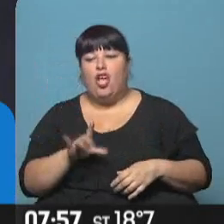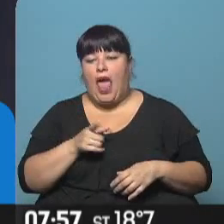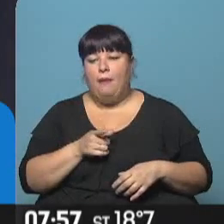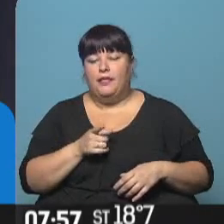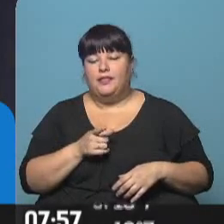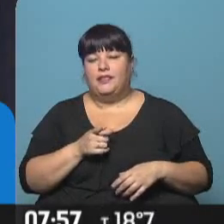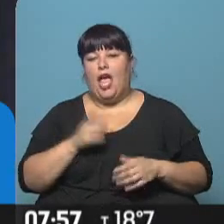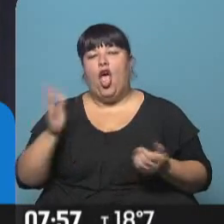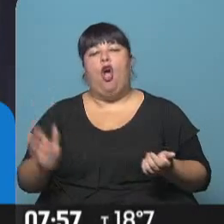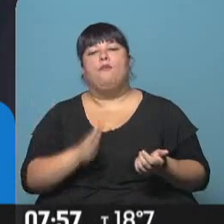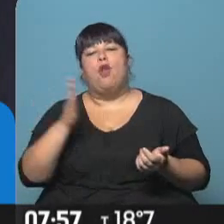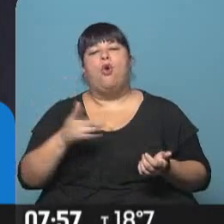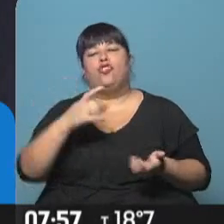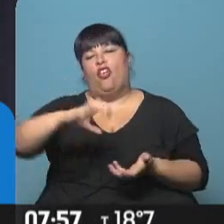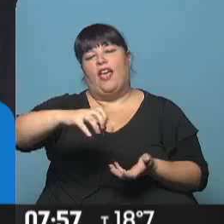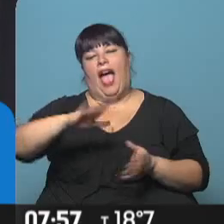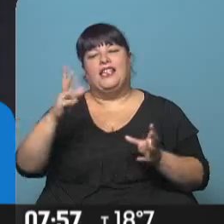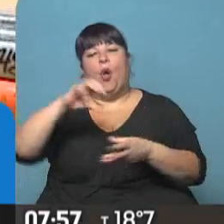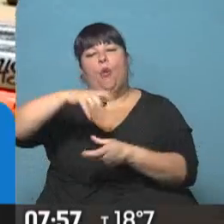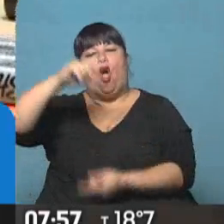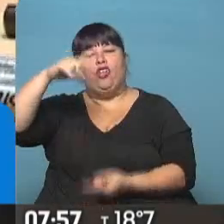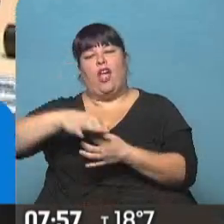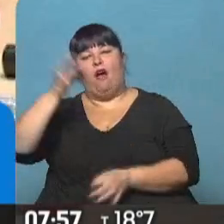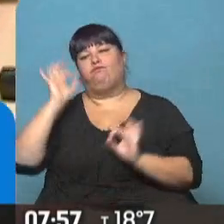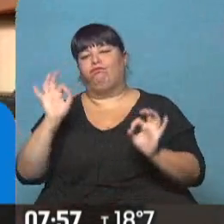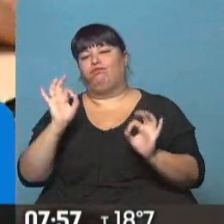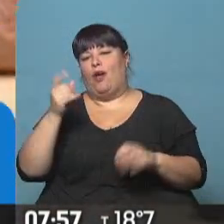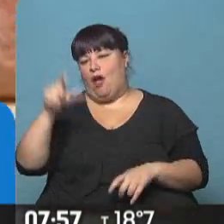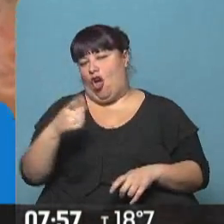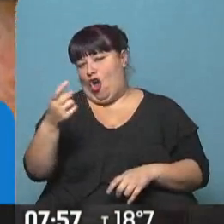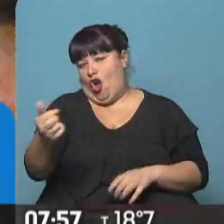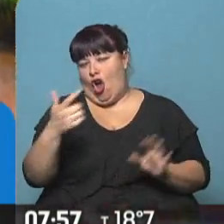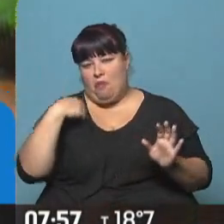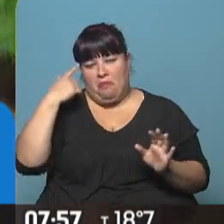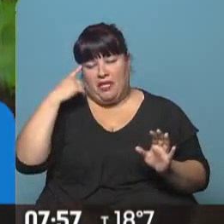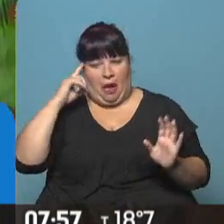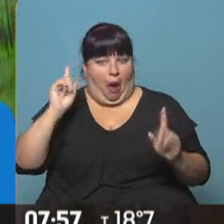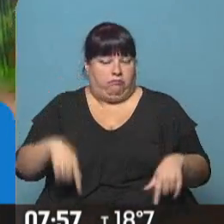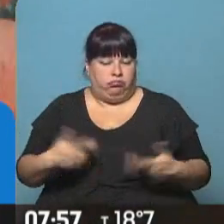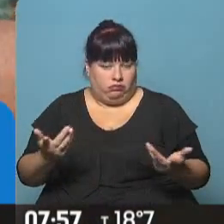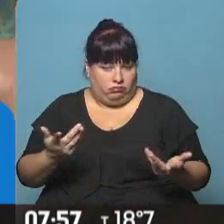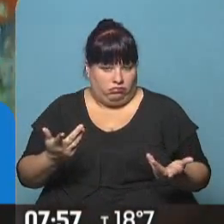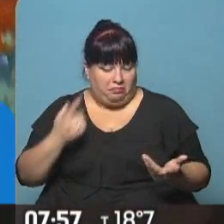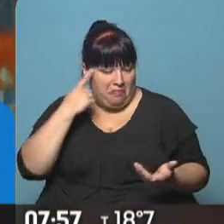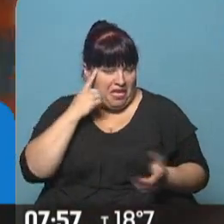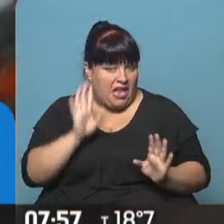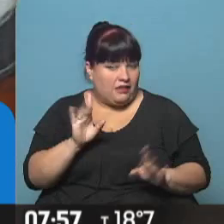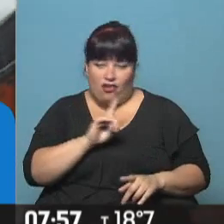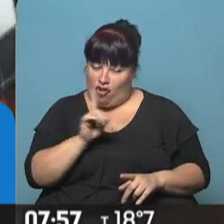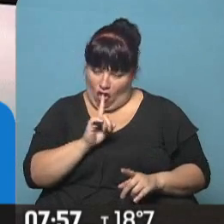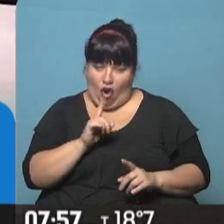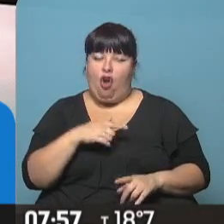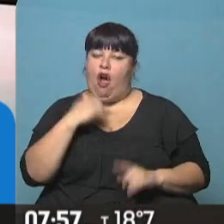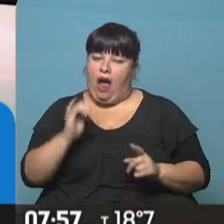es una producción que sale de una canilla y llega a una botella, como un consumidor podría ignorantemente concebir, sino que atrás